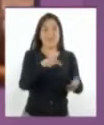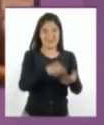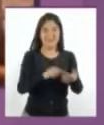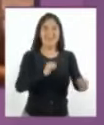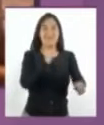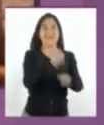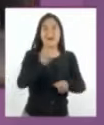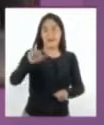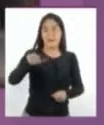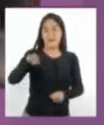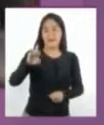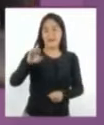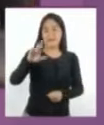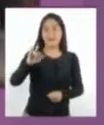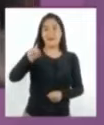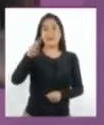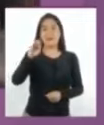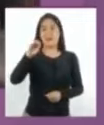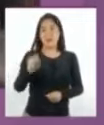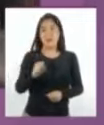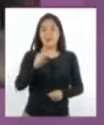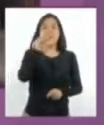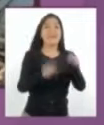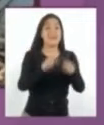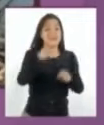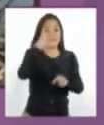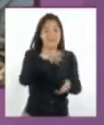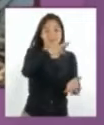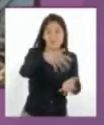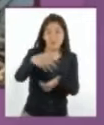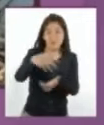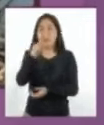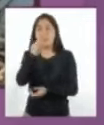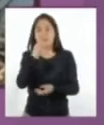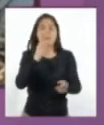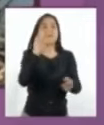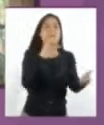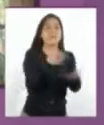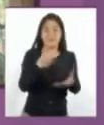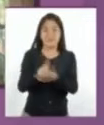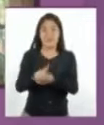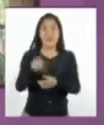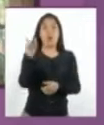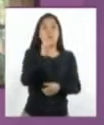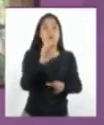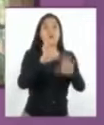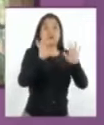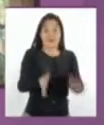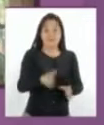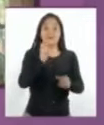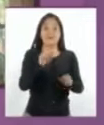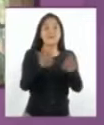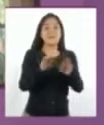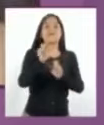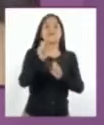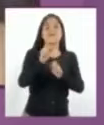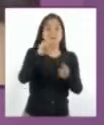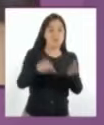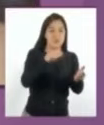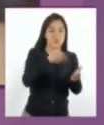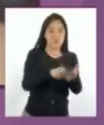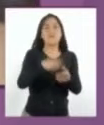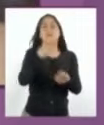llamados amerindios, dependían de los alimentos que recolectaban y cazaban, y una vez que terminaban con los recursos de un lugar,